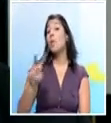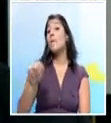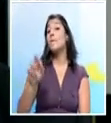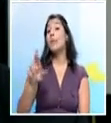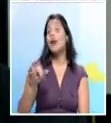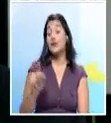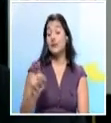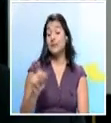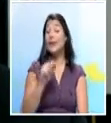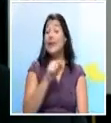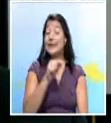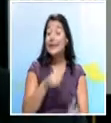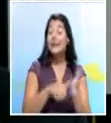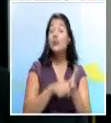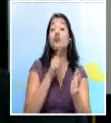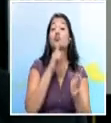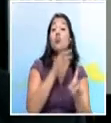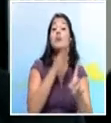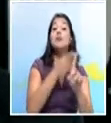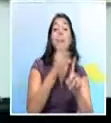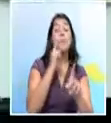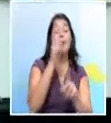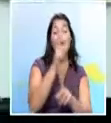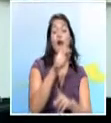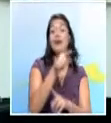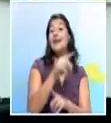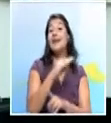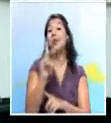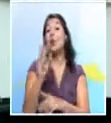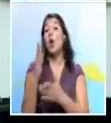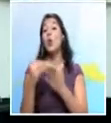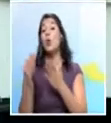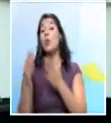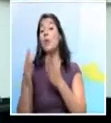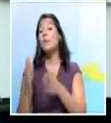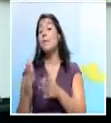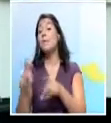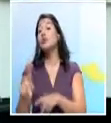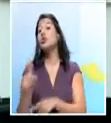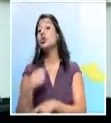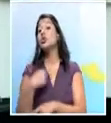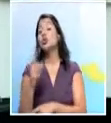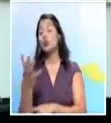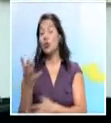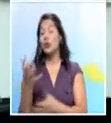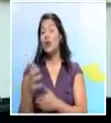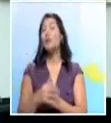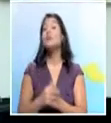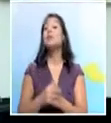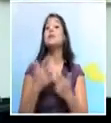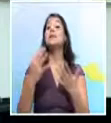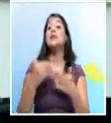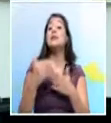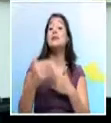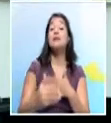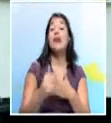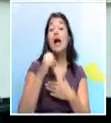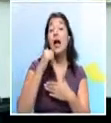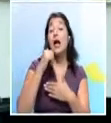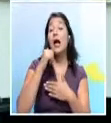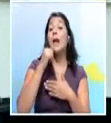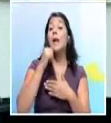persona a la que yo no quise dárselo. A partir de ayer, en que el diputado Vargas Varela presentó esta acción